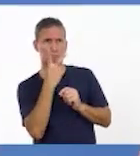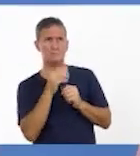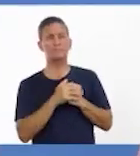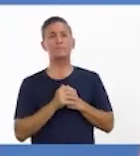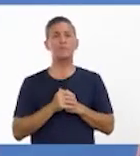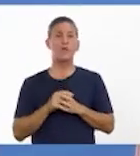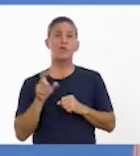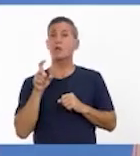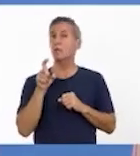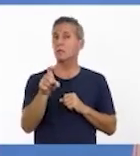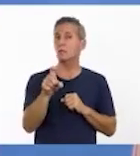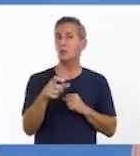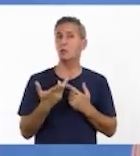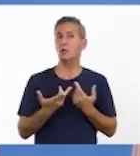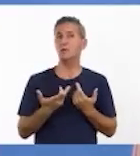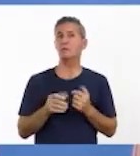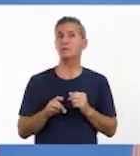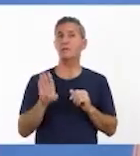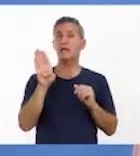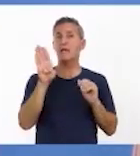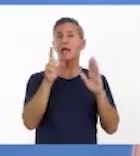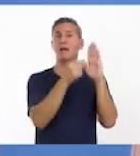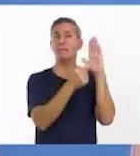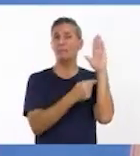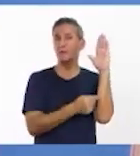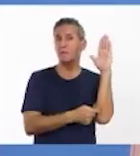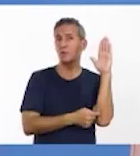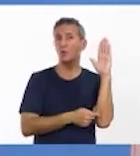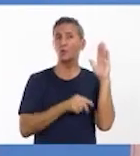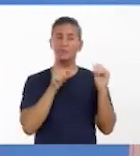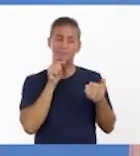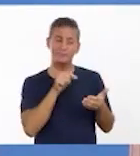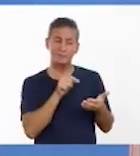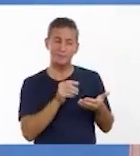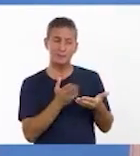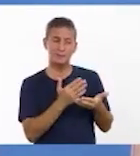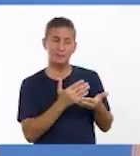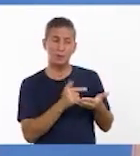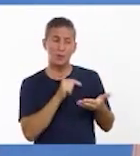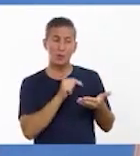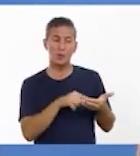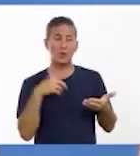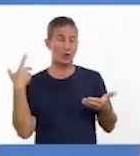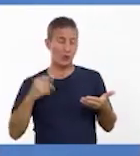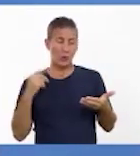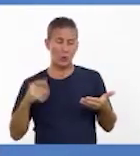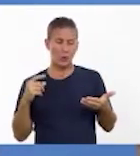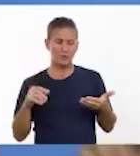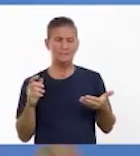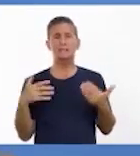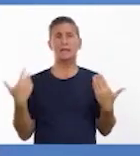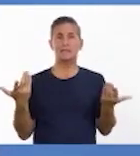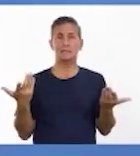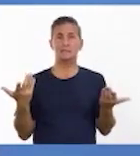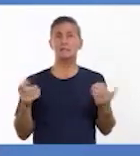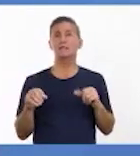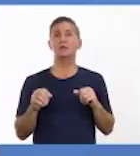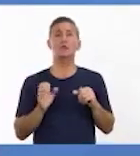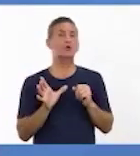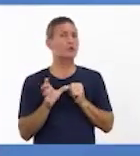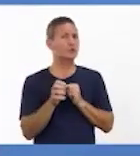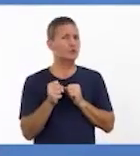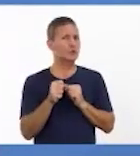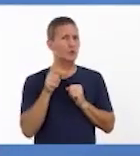Y por último, la bibliografía, donde se encuentran los ejercicios para ejercitar